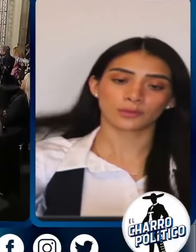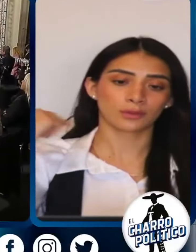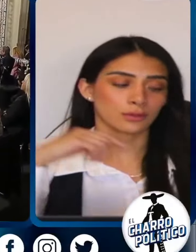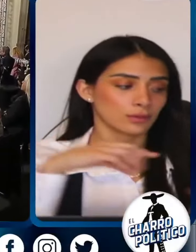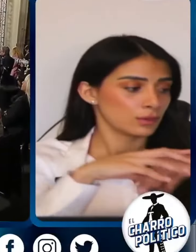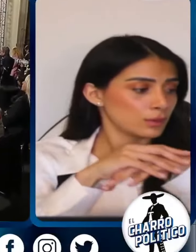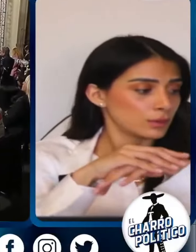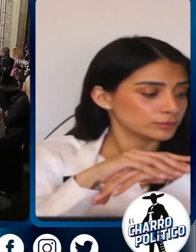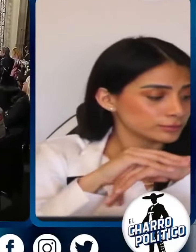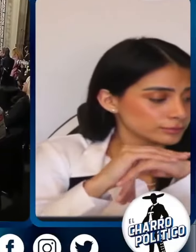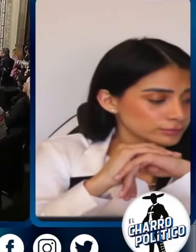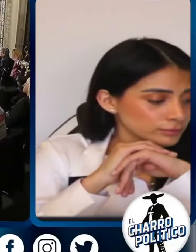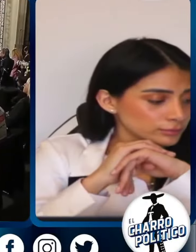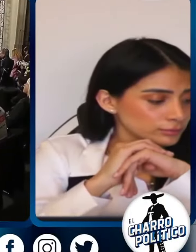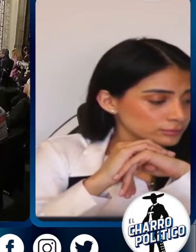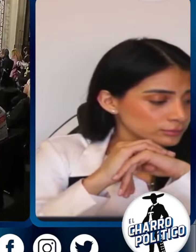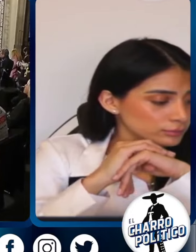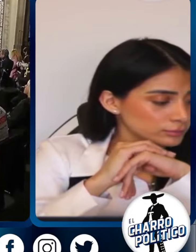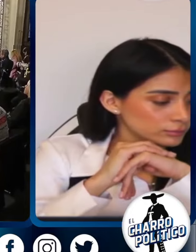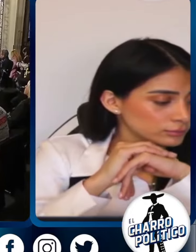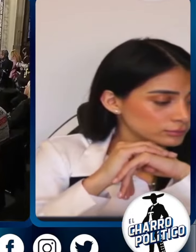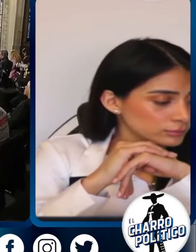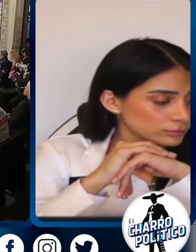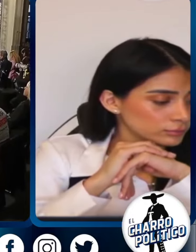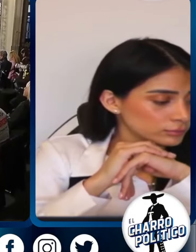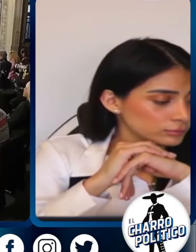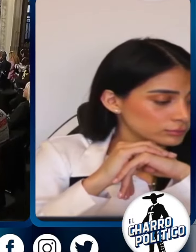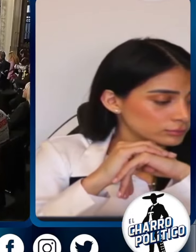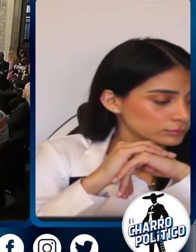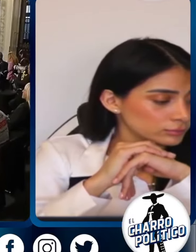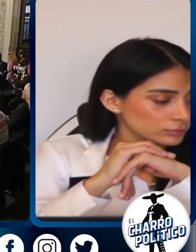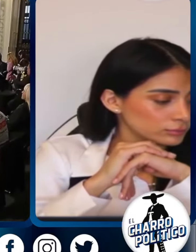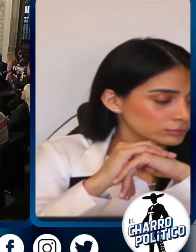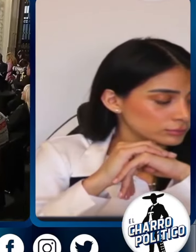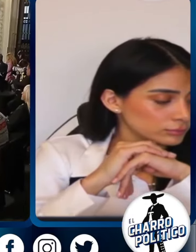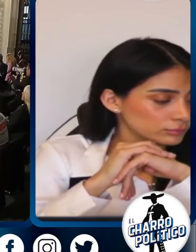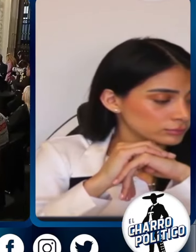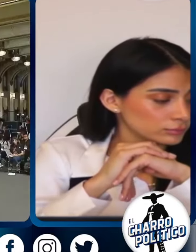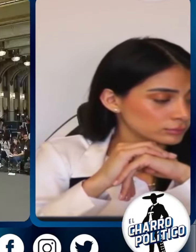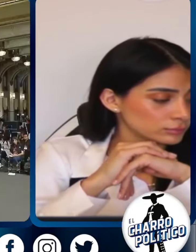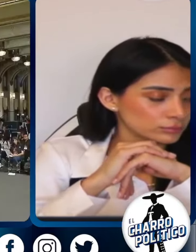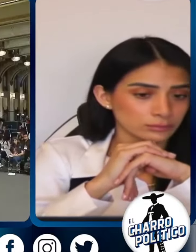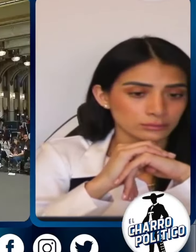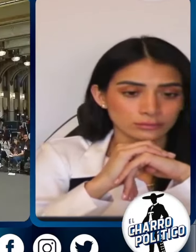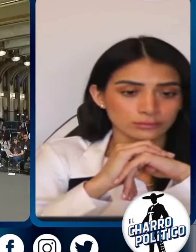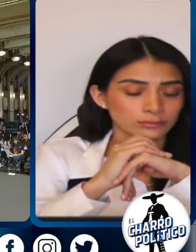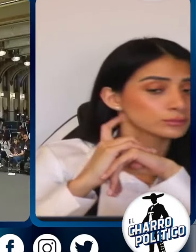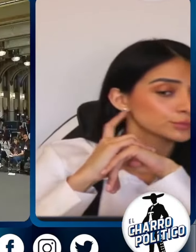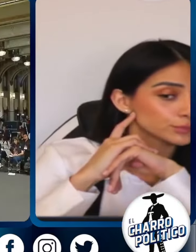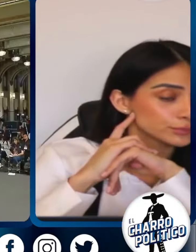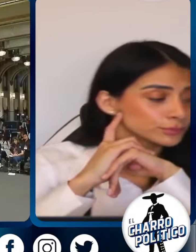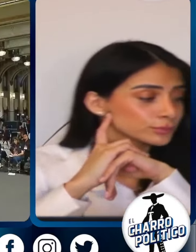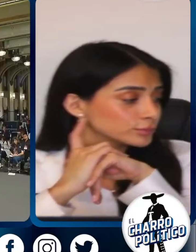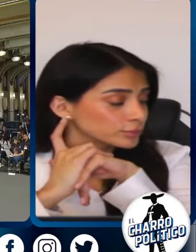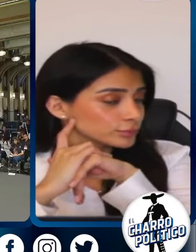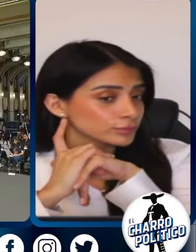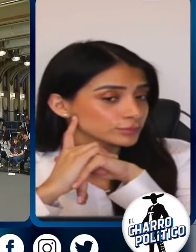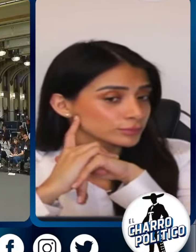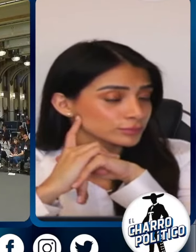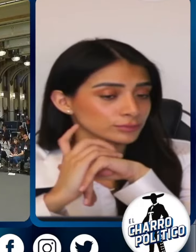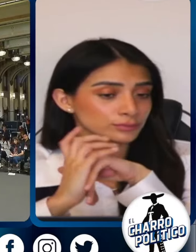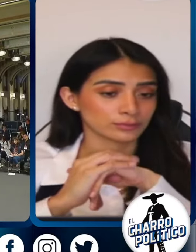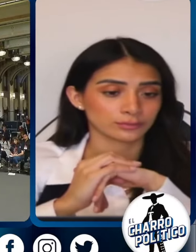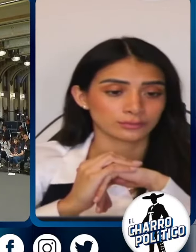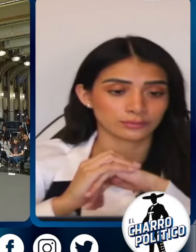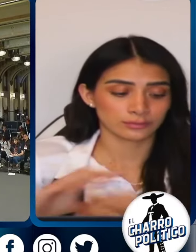respecto? Y si me permite una pregunta al último, o una tercera pregunta. Bueno, primero, la de